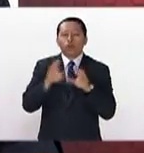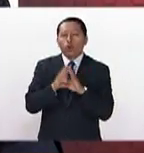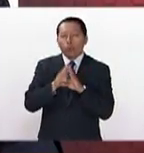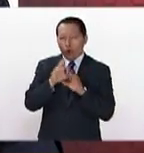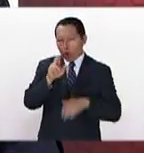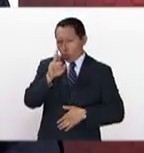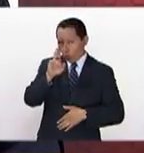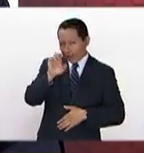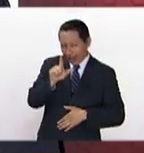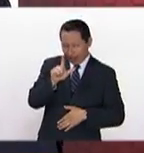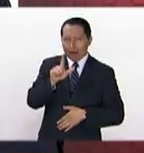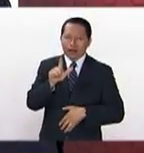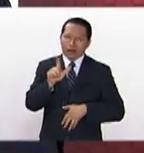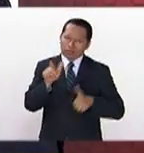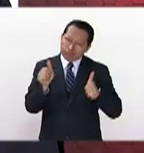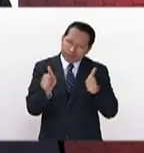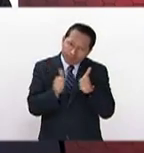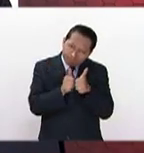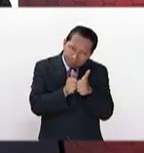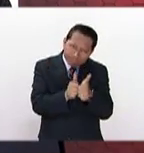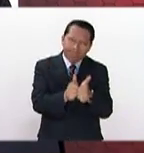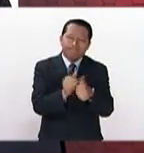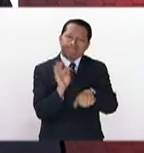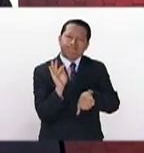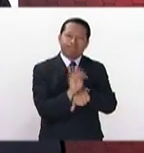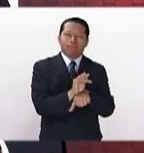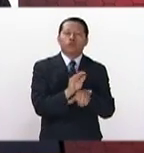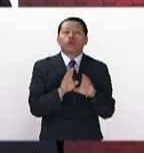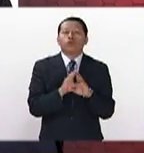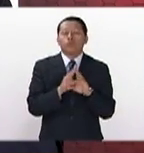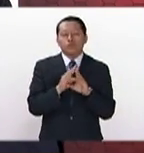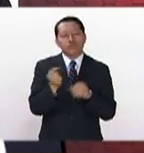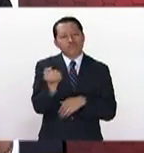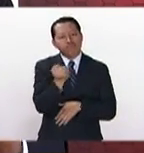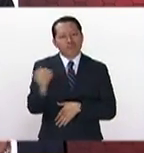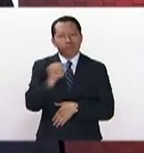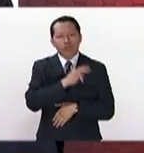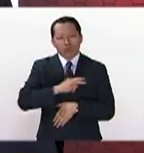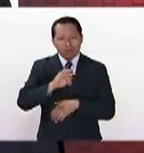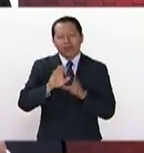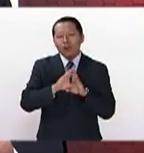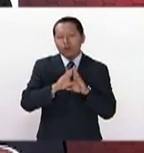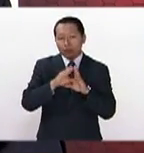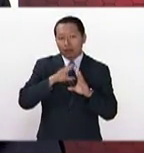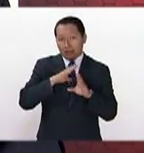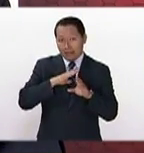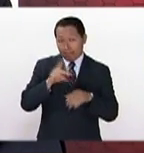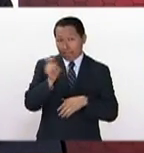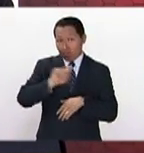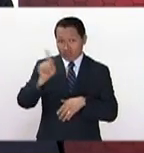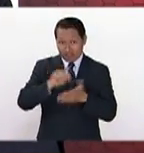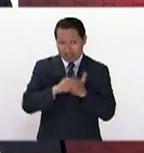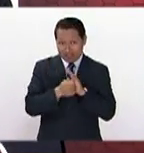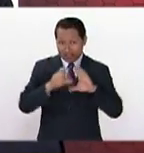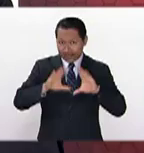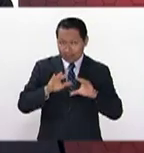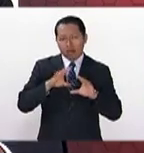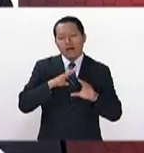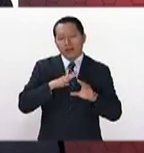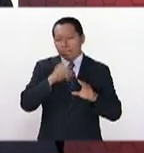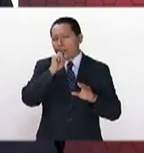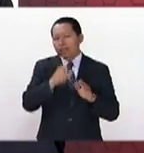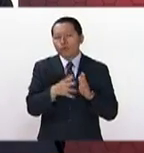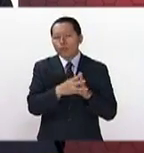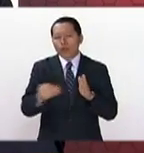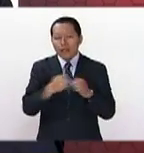son verdaderos talentos, me parece que formados a la luz de la formación profesional técnica, que es el modelo educativo